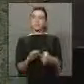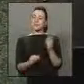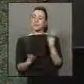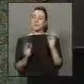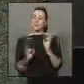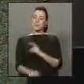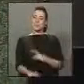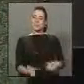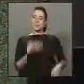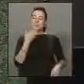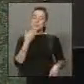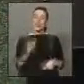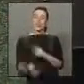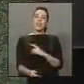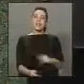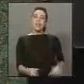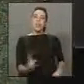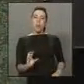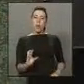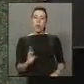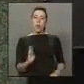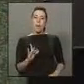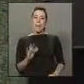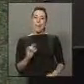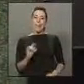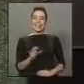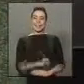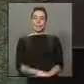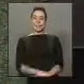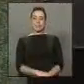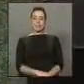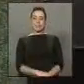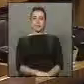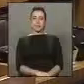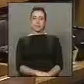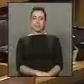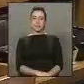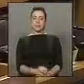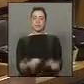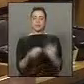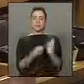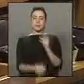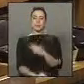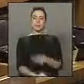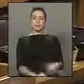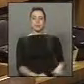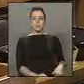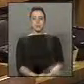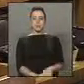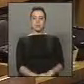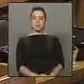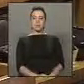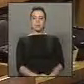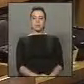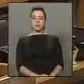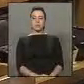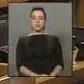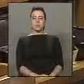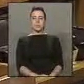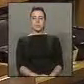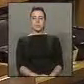Ya, ofrezco la palabra al diputado señor Poblete, don Roberto. Muchas gracias, señor presidente.